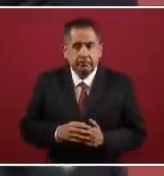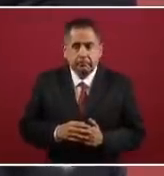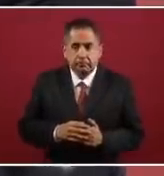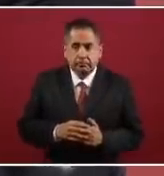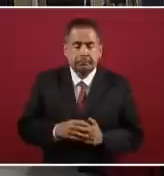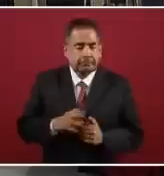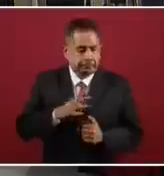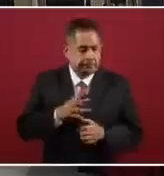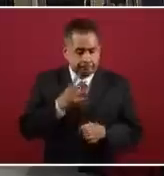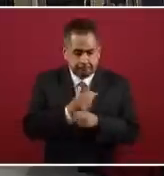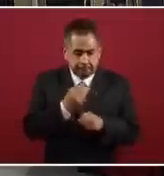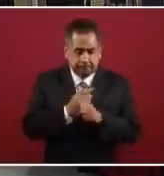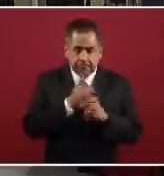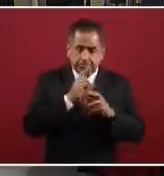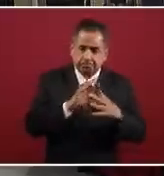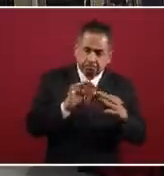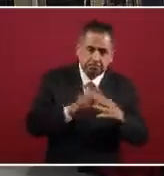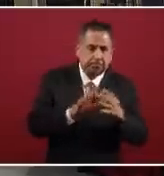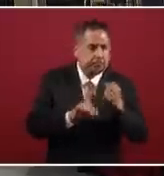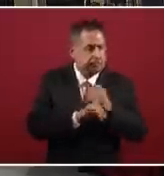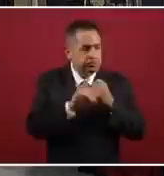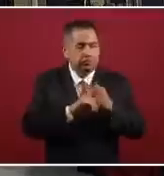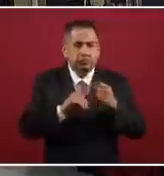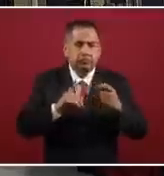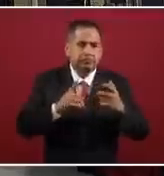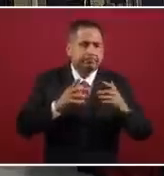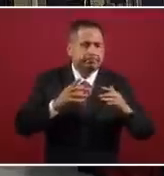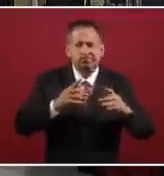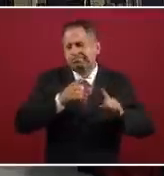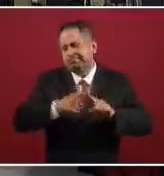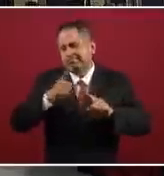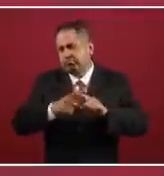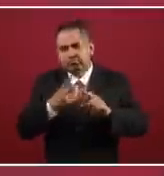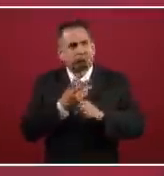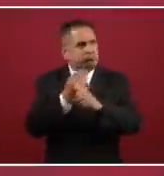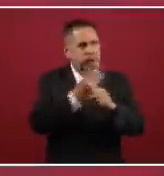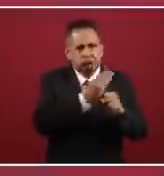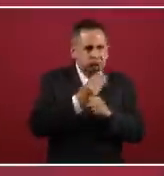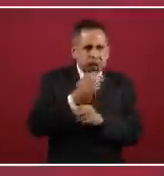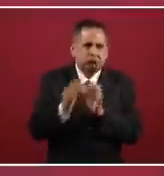porque hay que resolver problemas hidráulicos, o sea, de todo tipo.